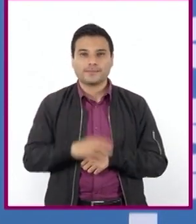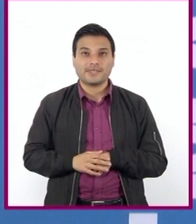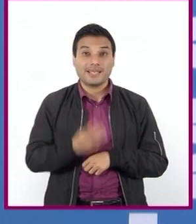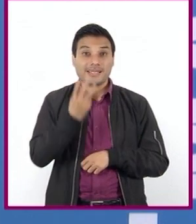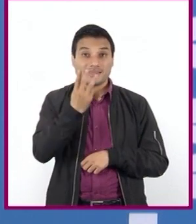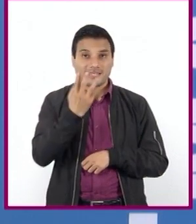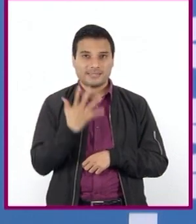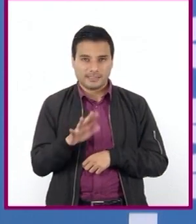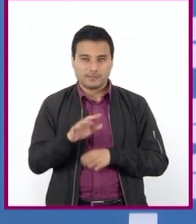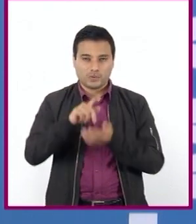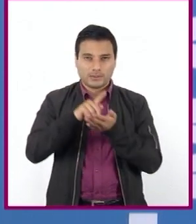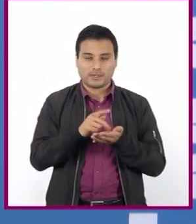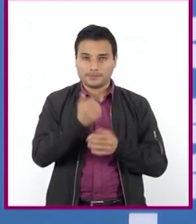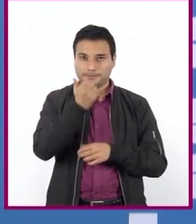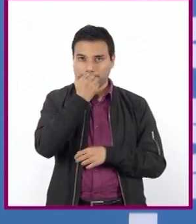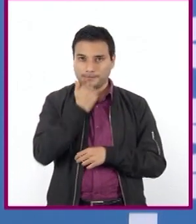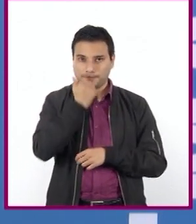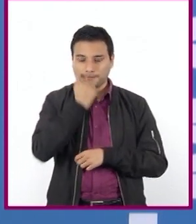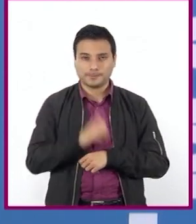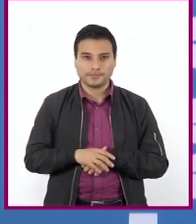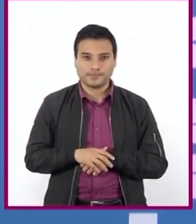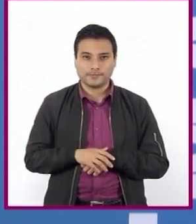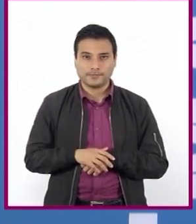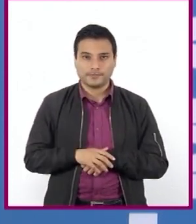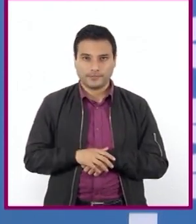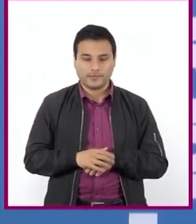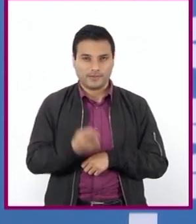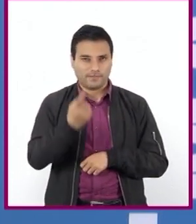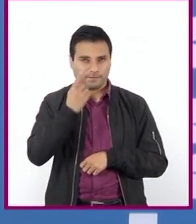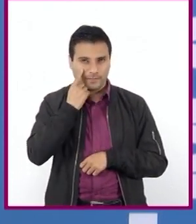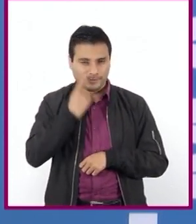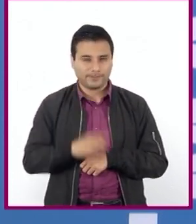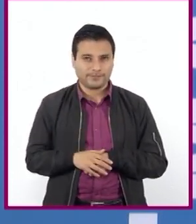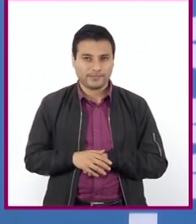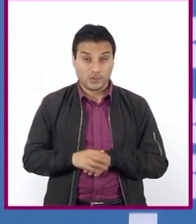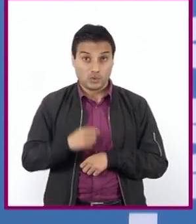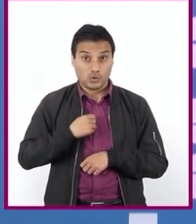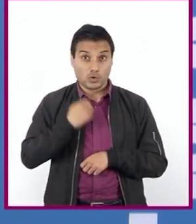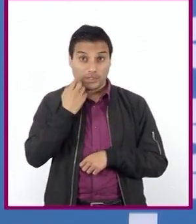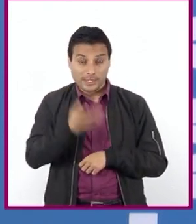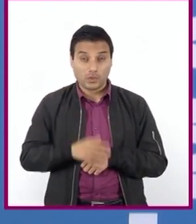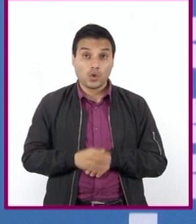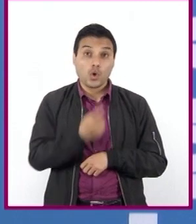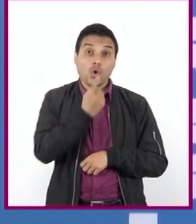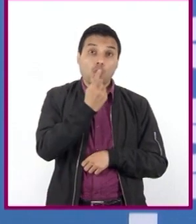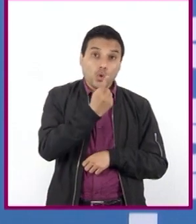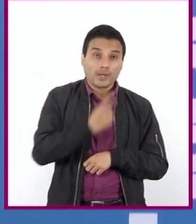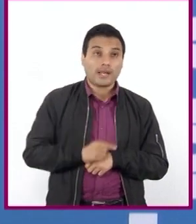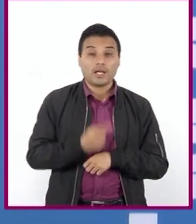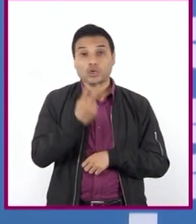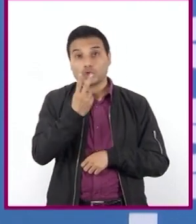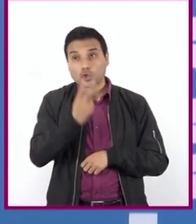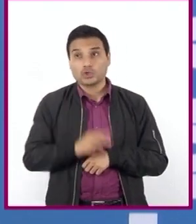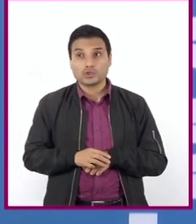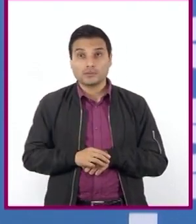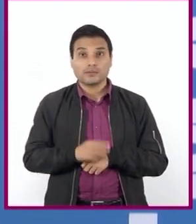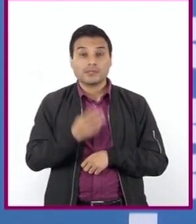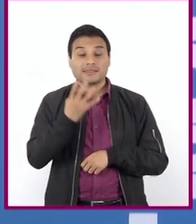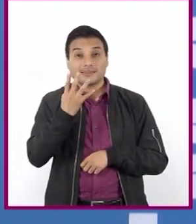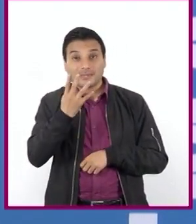kilogramo de azúcar. ¿Qué cantidad de azúcar se utilizará para 1, 2, 3 y 5